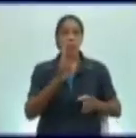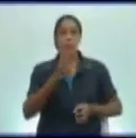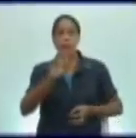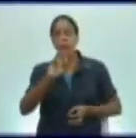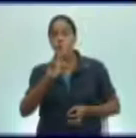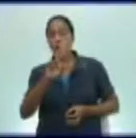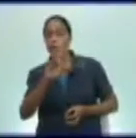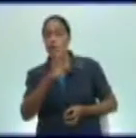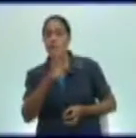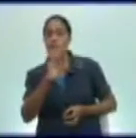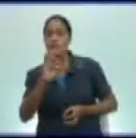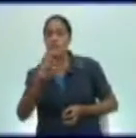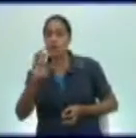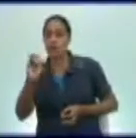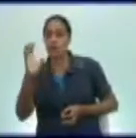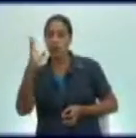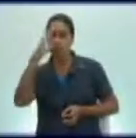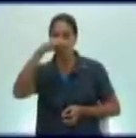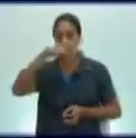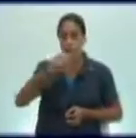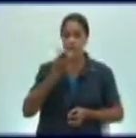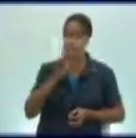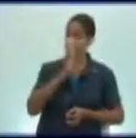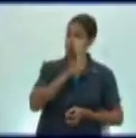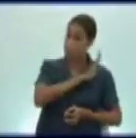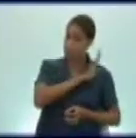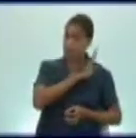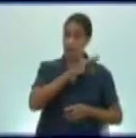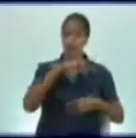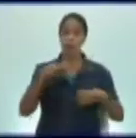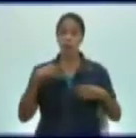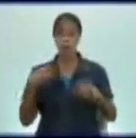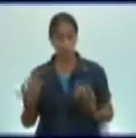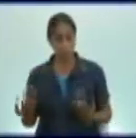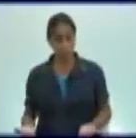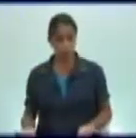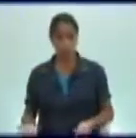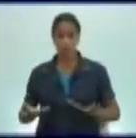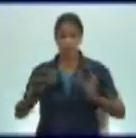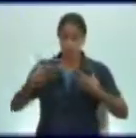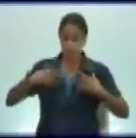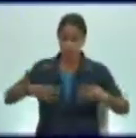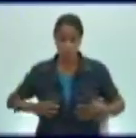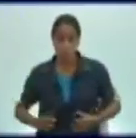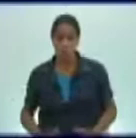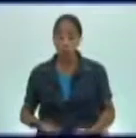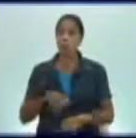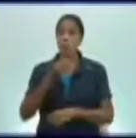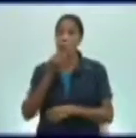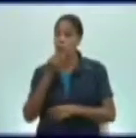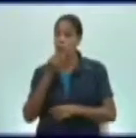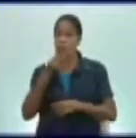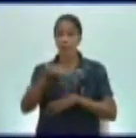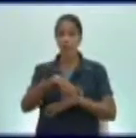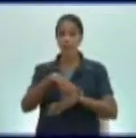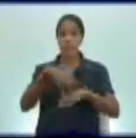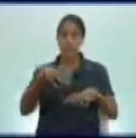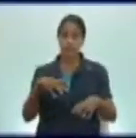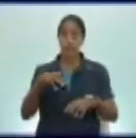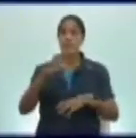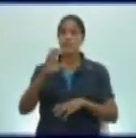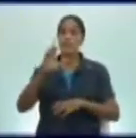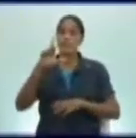no presentan simetría. Y en cuanto a la cavidad del cuerpo, pueden ser animales